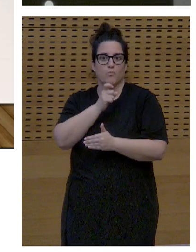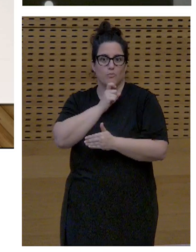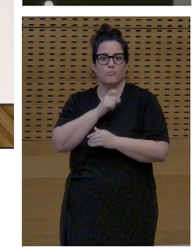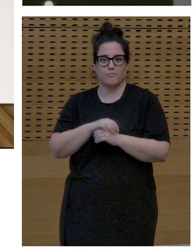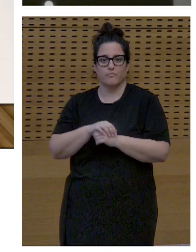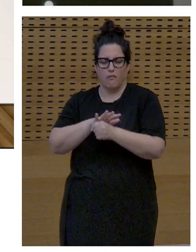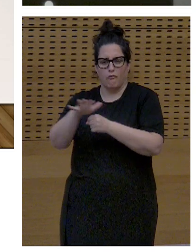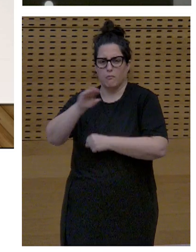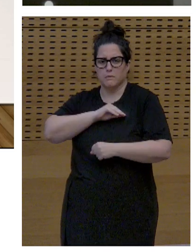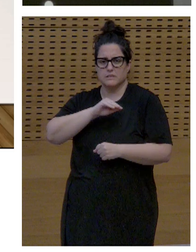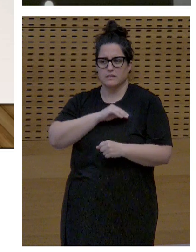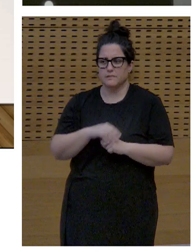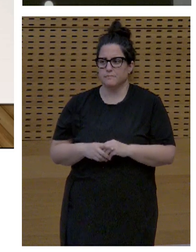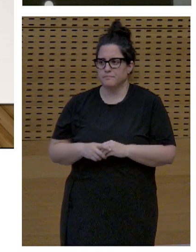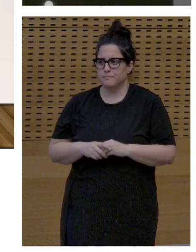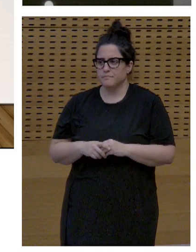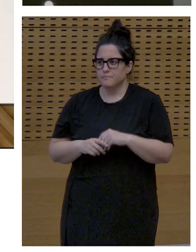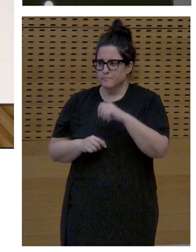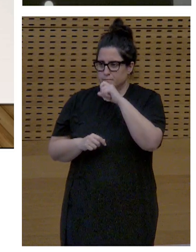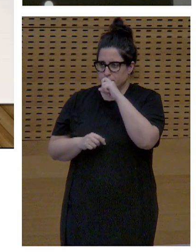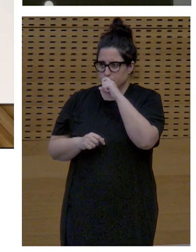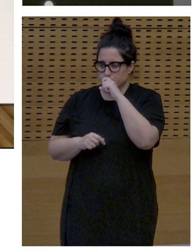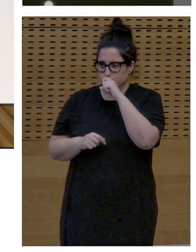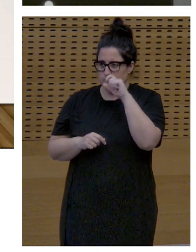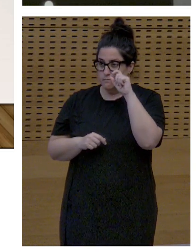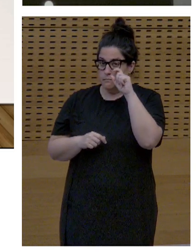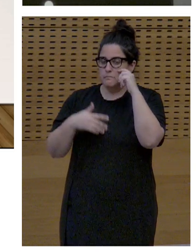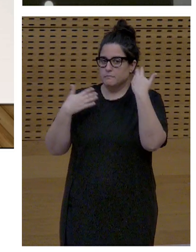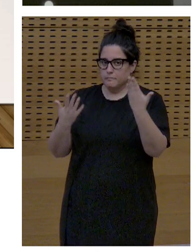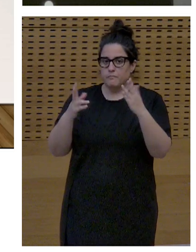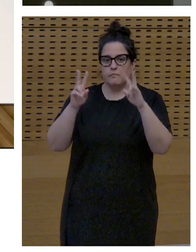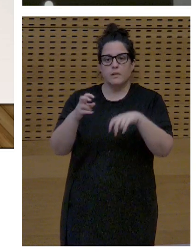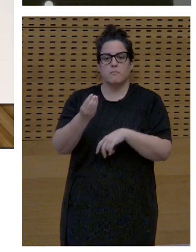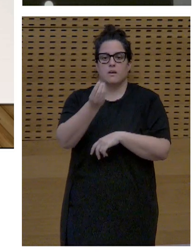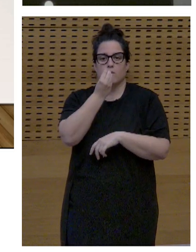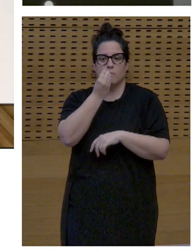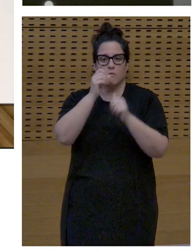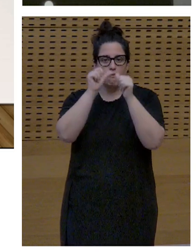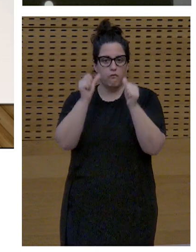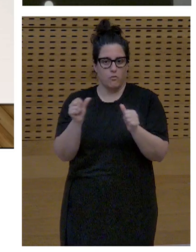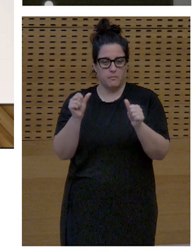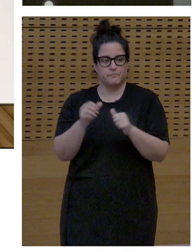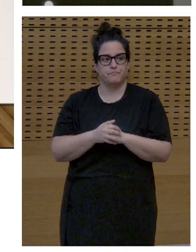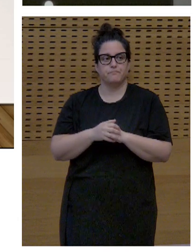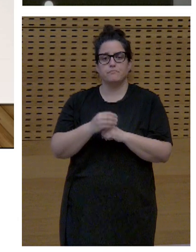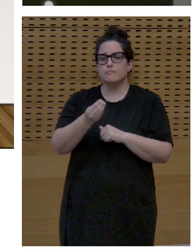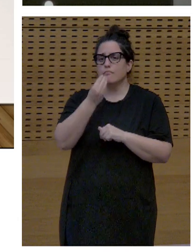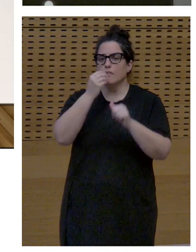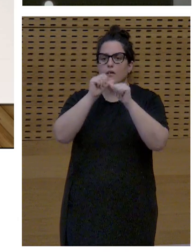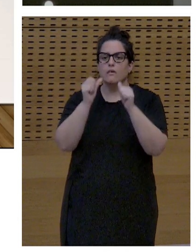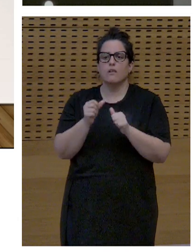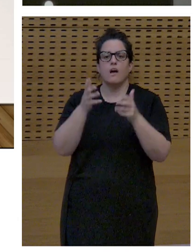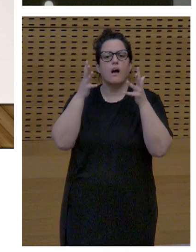de la enfermedad. Entonces, vamos por orden. La dieta. ¿Qué dieta es la recomendada? Pues la recomendada es la